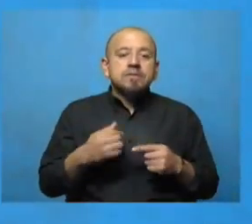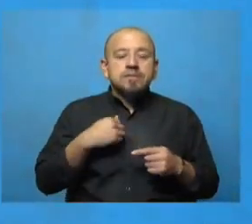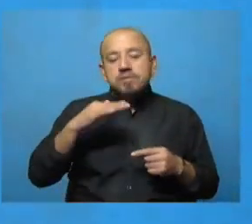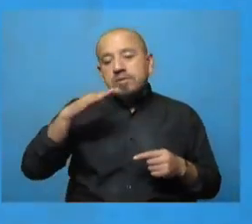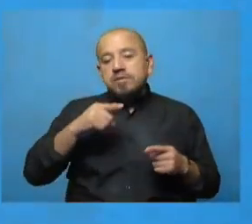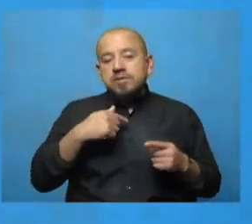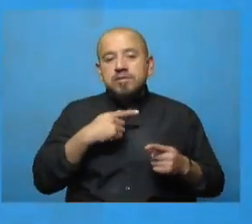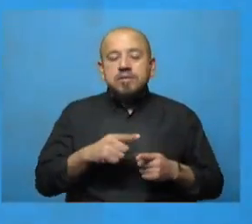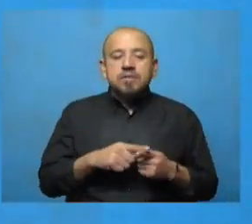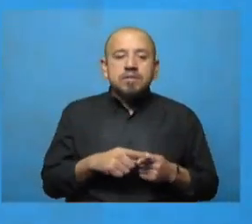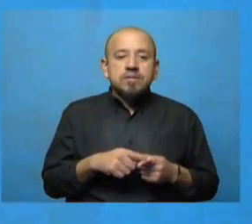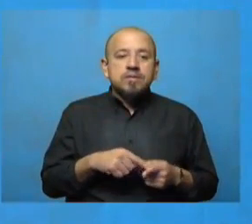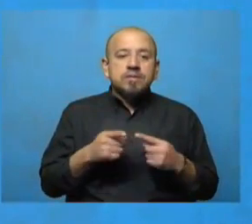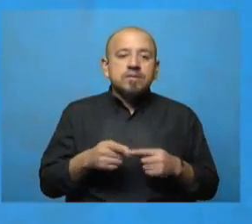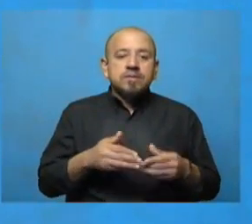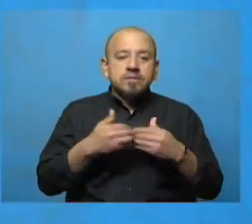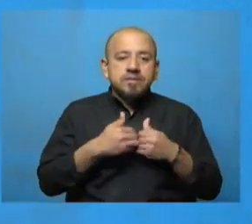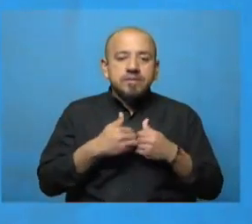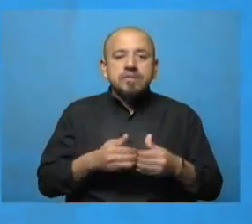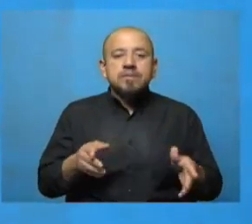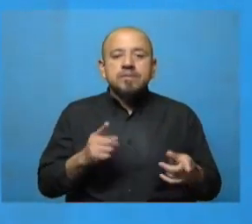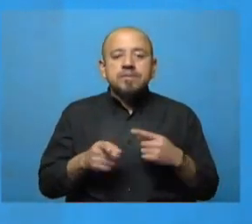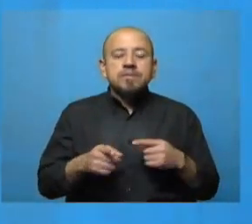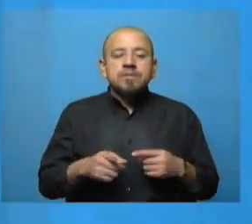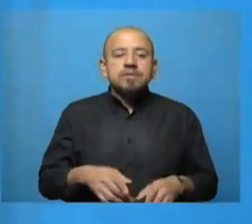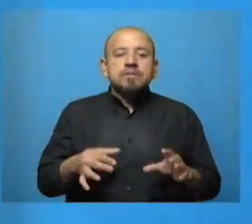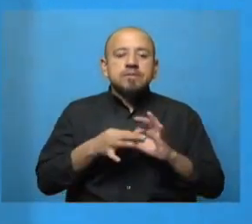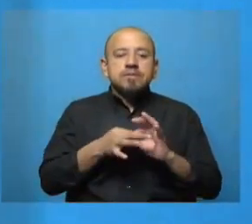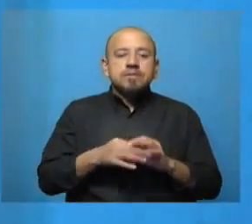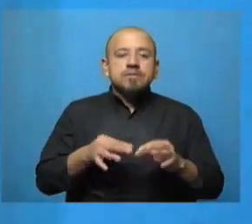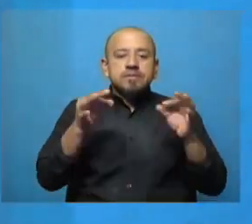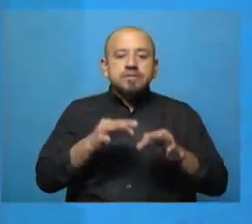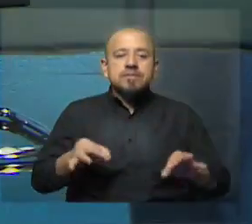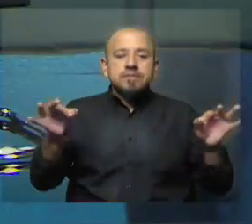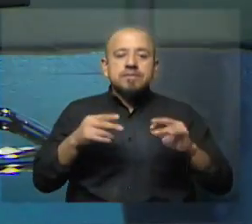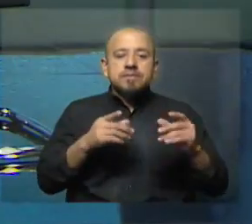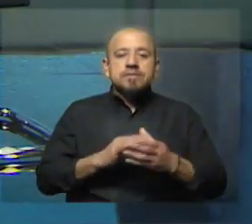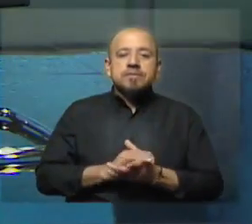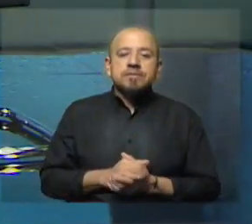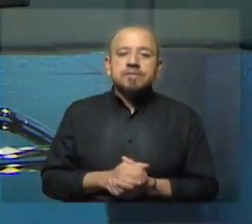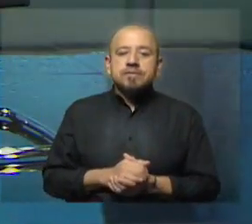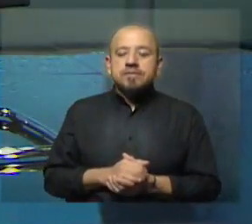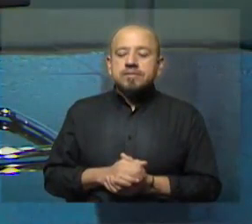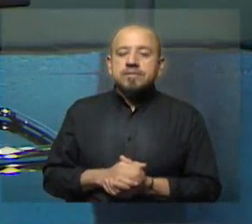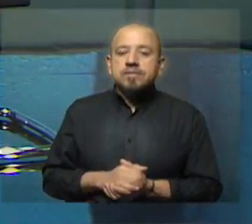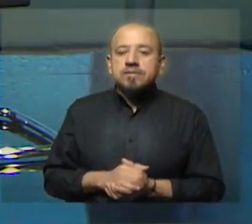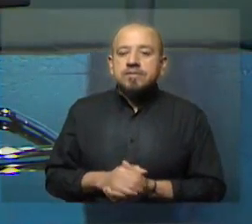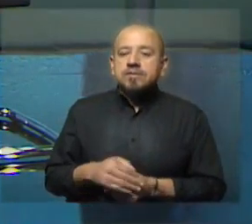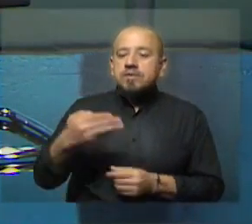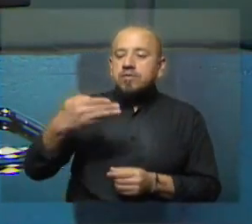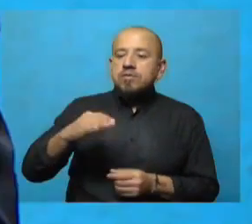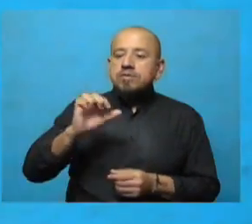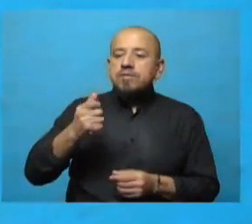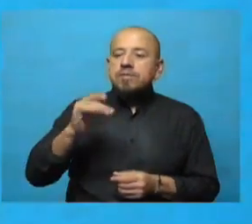y bueno fue así comenzó mi vínculo con la música es cuando